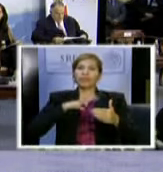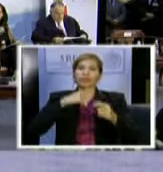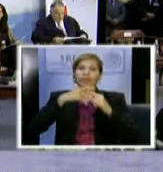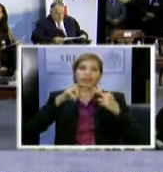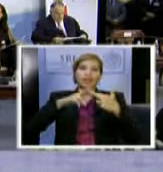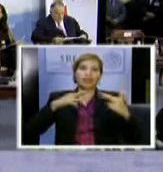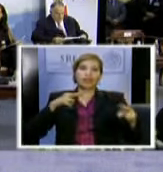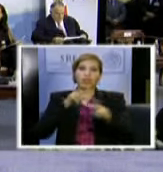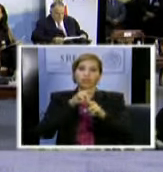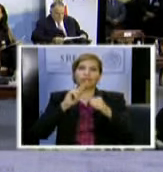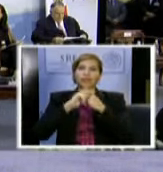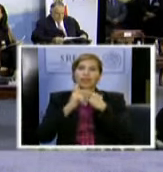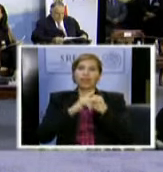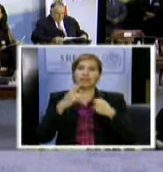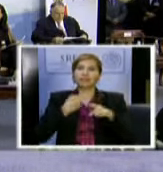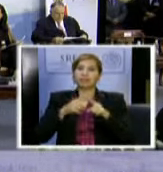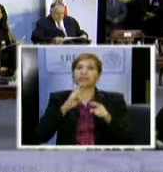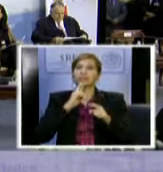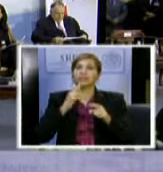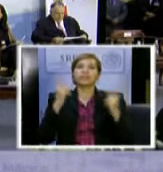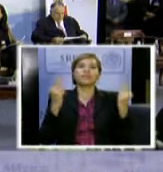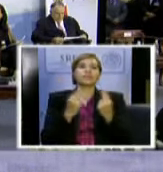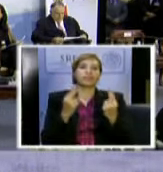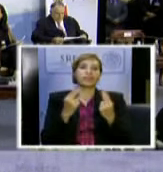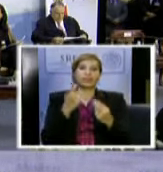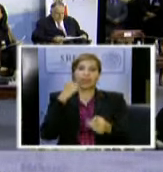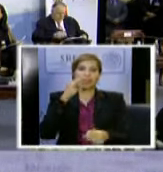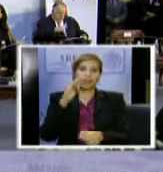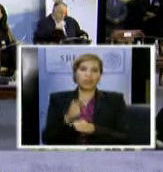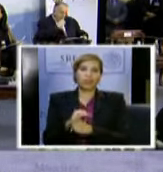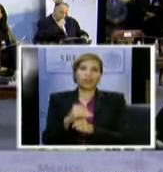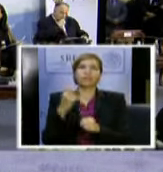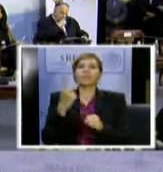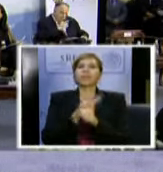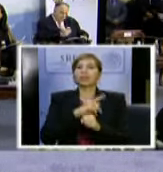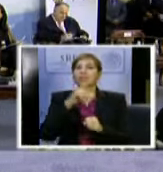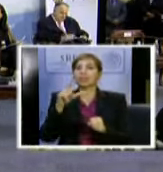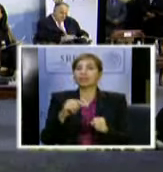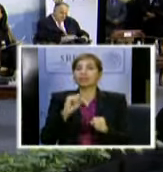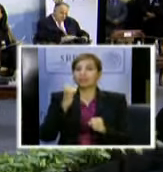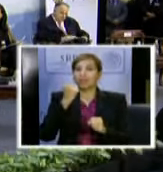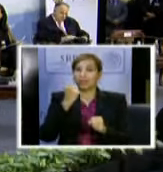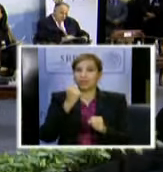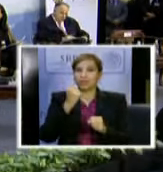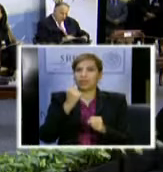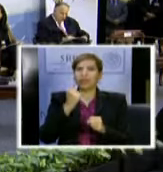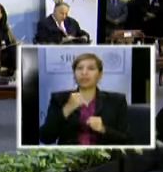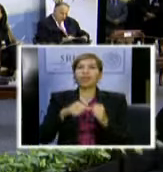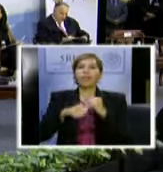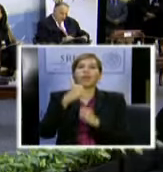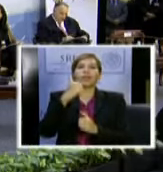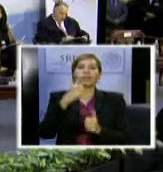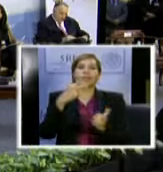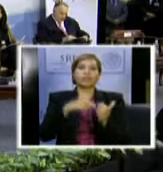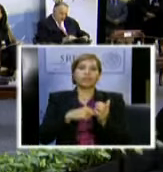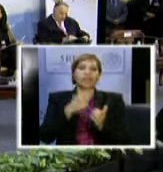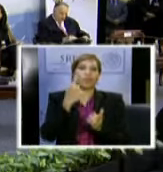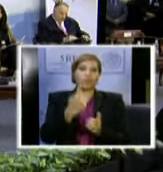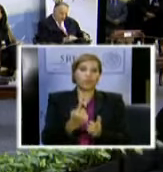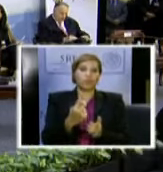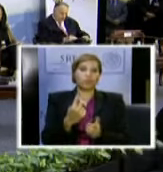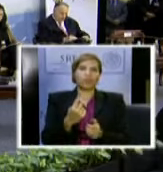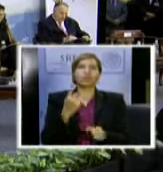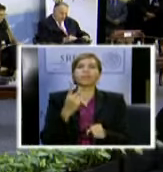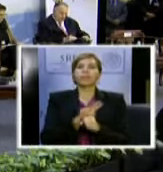relación bilateral para dar respuesta a las necesidades de protección. ¿Qué pasó después de septiembre 11 del 2001?